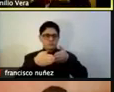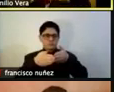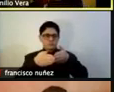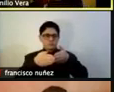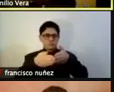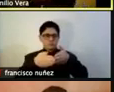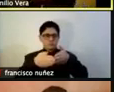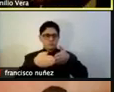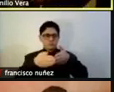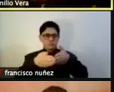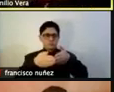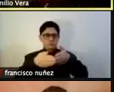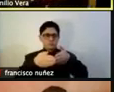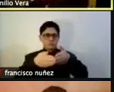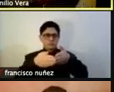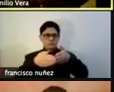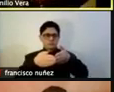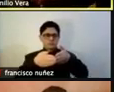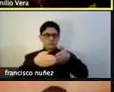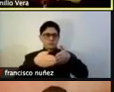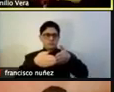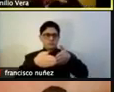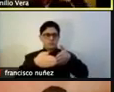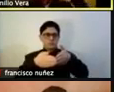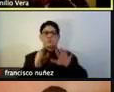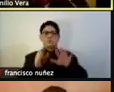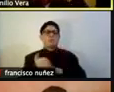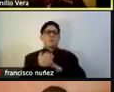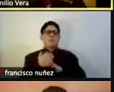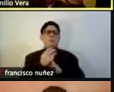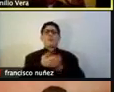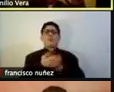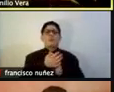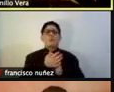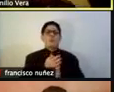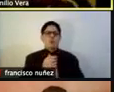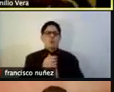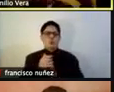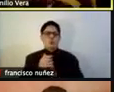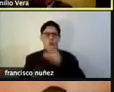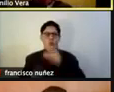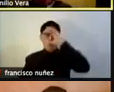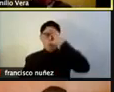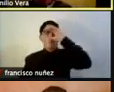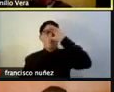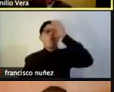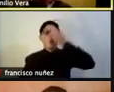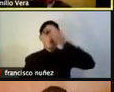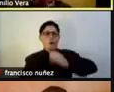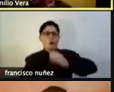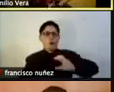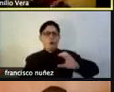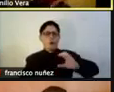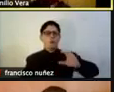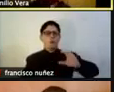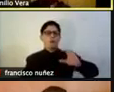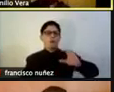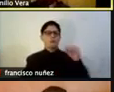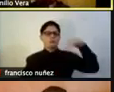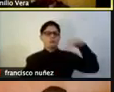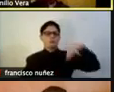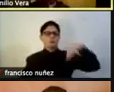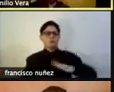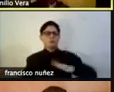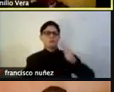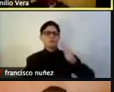nadando por allí un lobo marino, incluso, o una ballena, para qué decir, se para absolutamente el